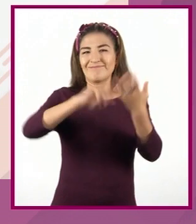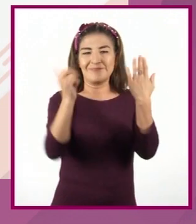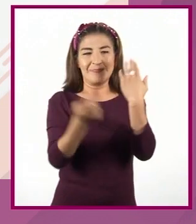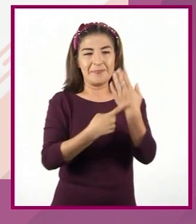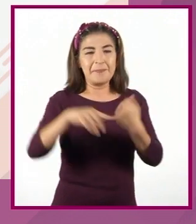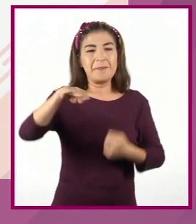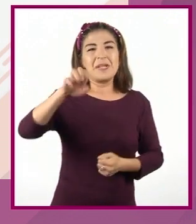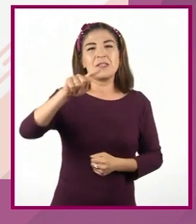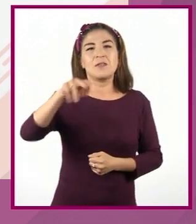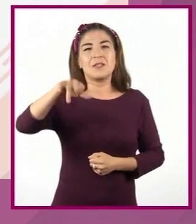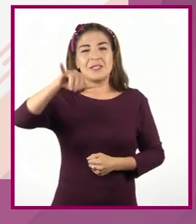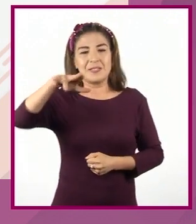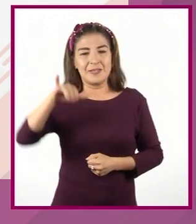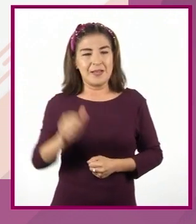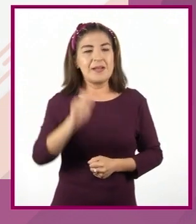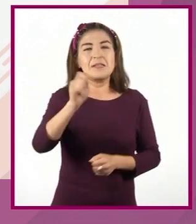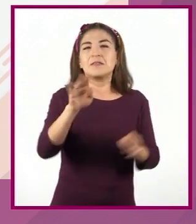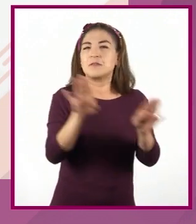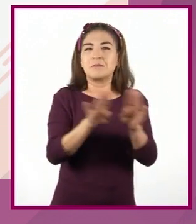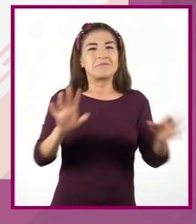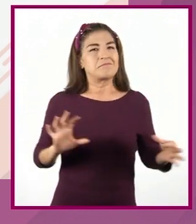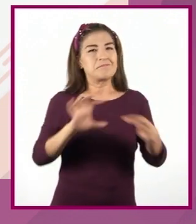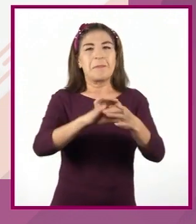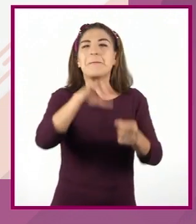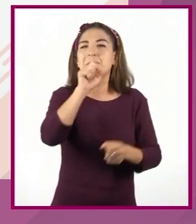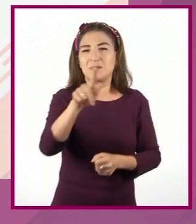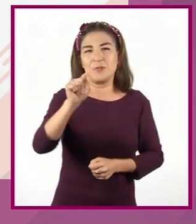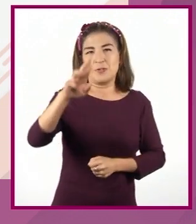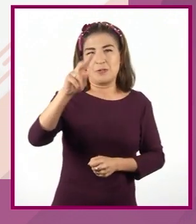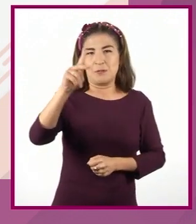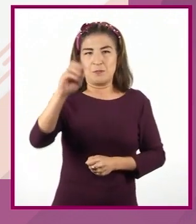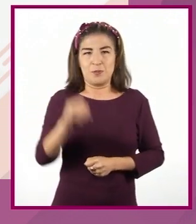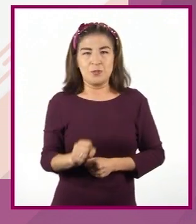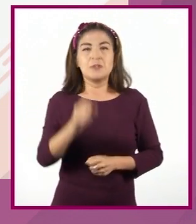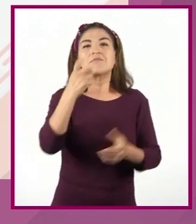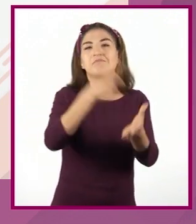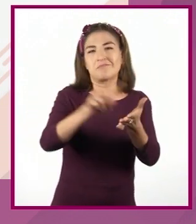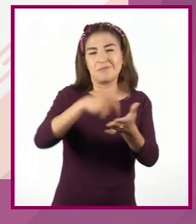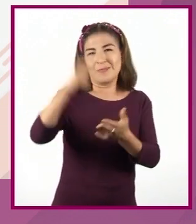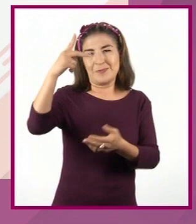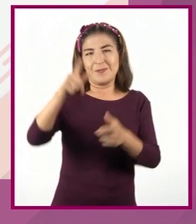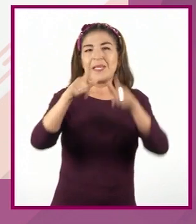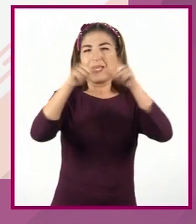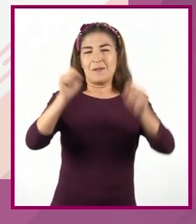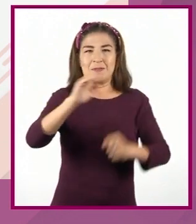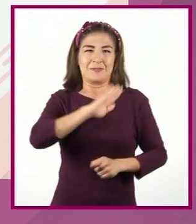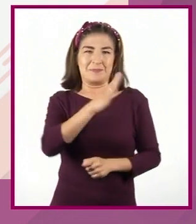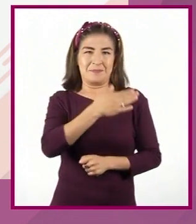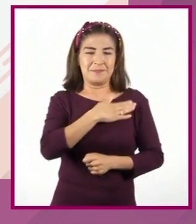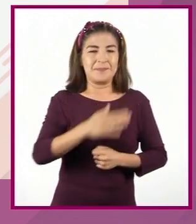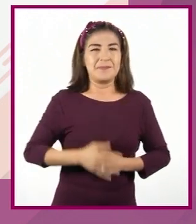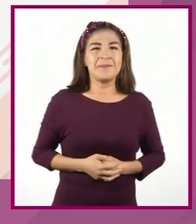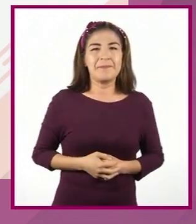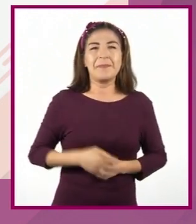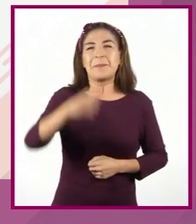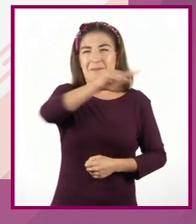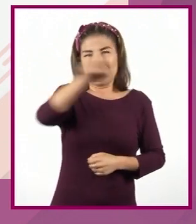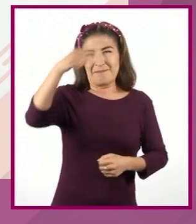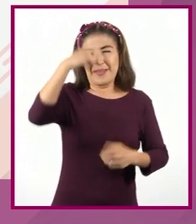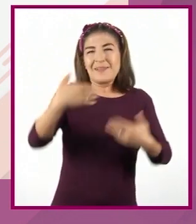metonimia y la sinécdoque son tipos de tropos, de acuerdo al Diccionario de la Lengua Española. Para que les quede más